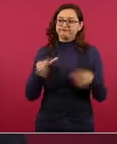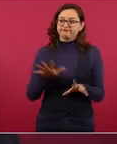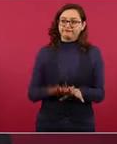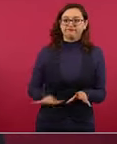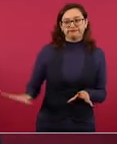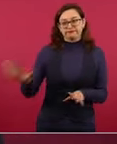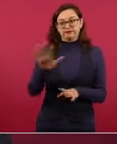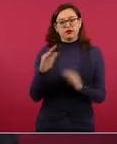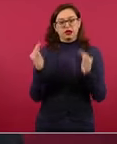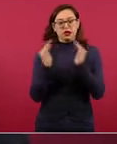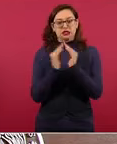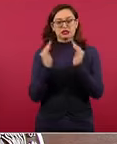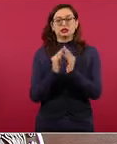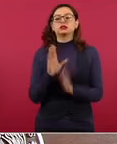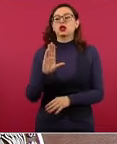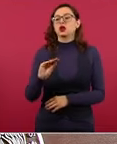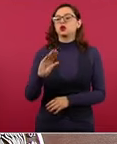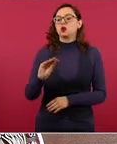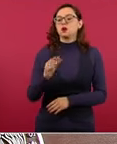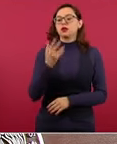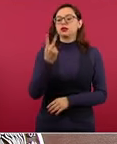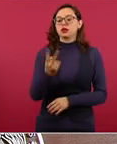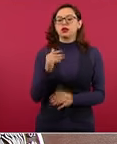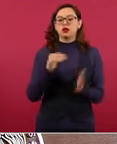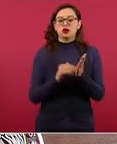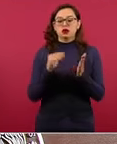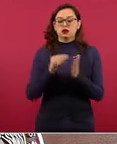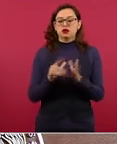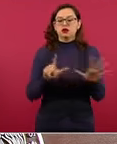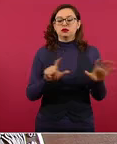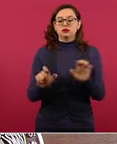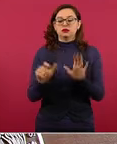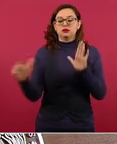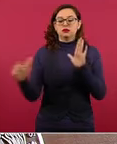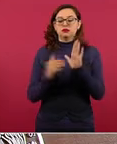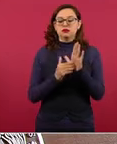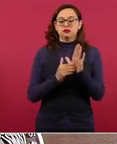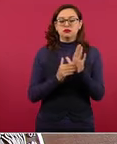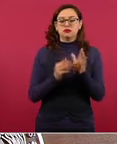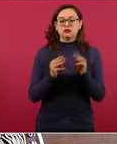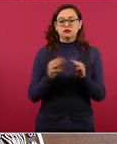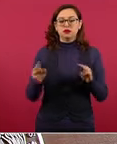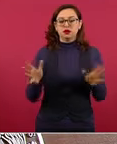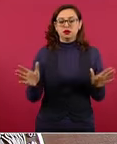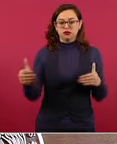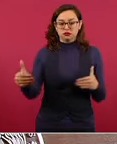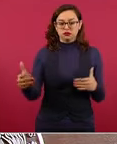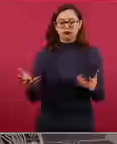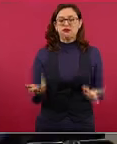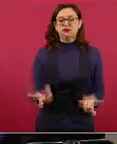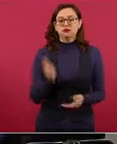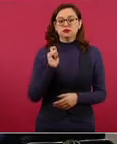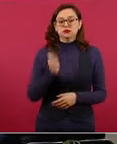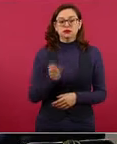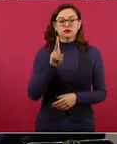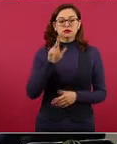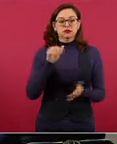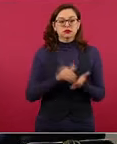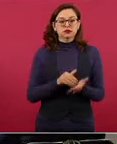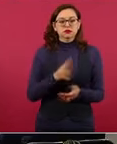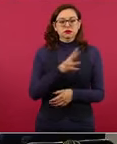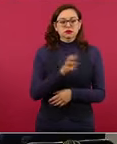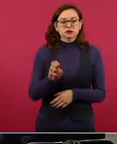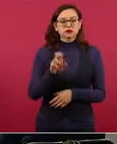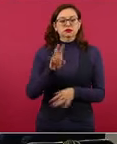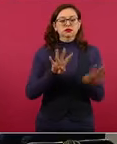con 92 millones 700 mil metros cúbicos equivalente a 2 mil 939